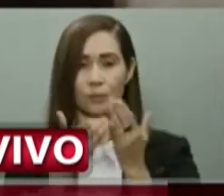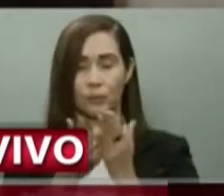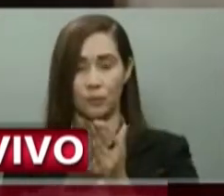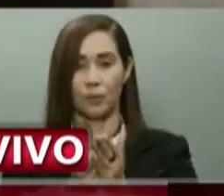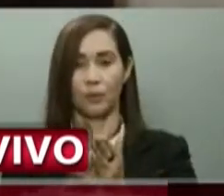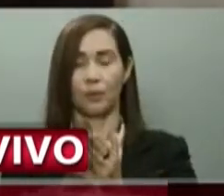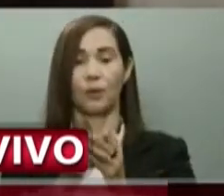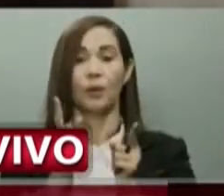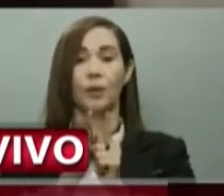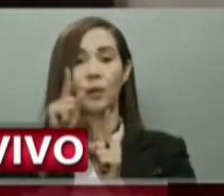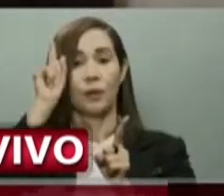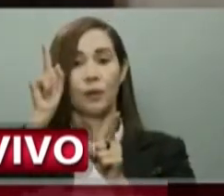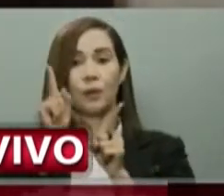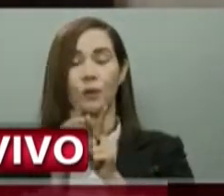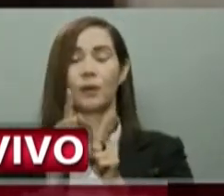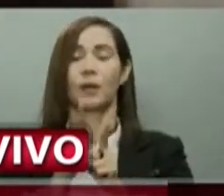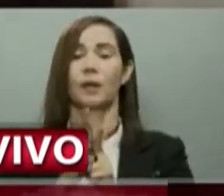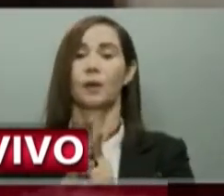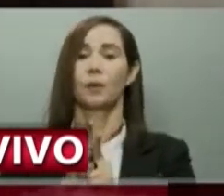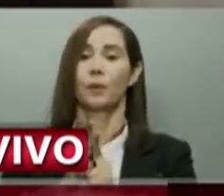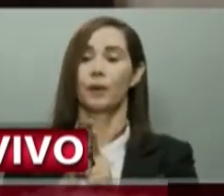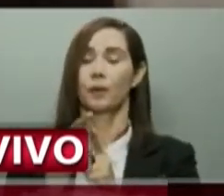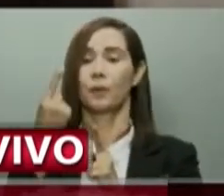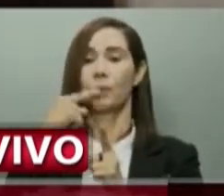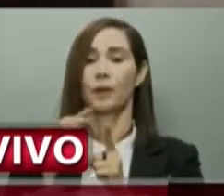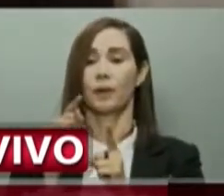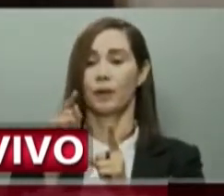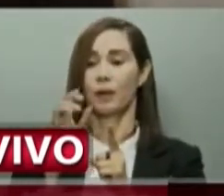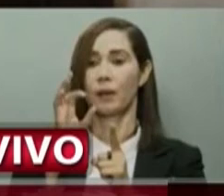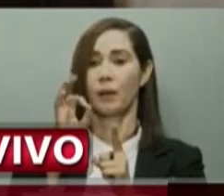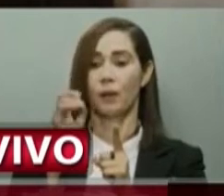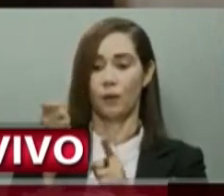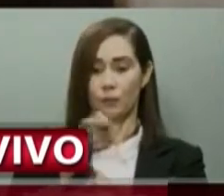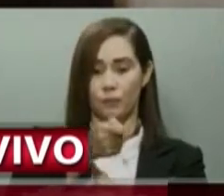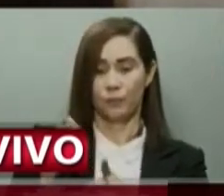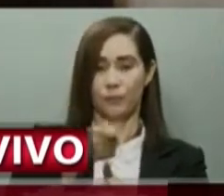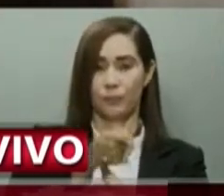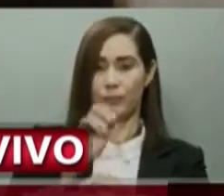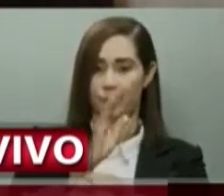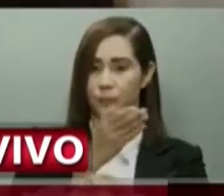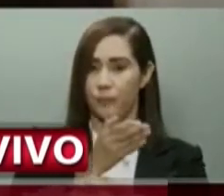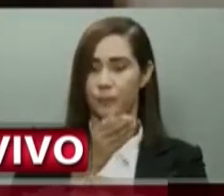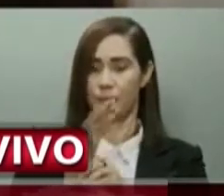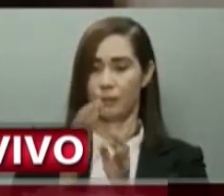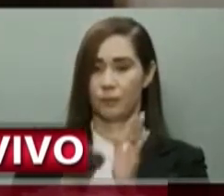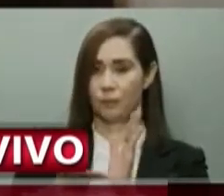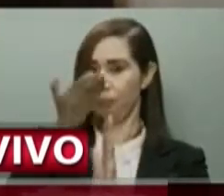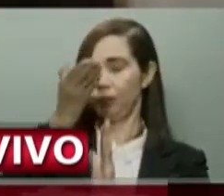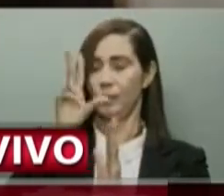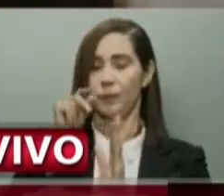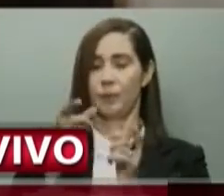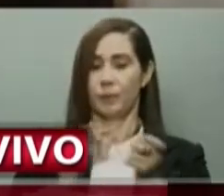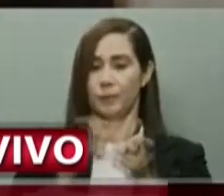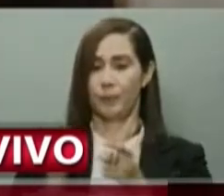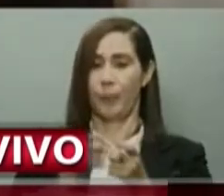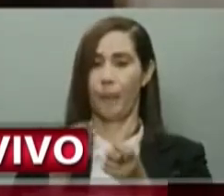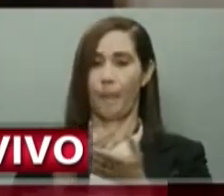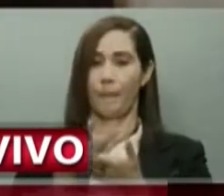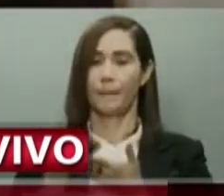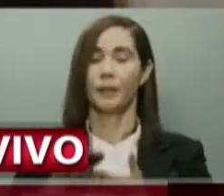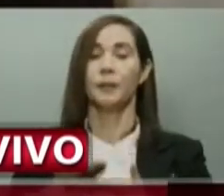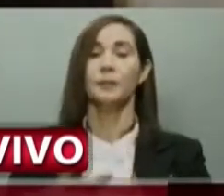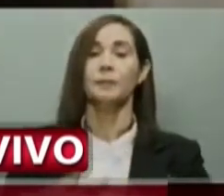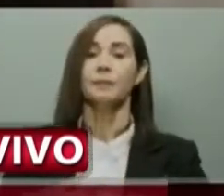el acuerdo, como mencionamos, que hemos llegado para que no aumenten los fertilizantes. Recuérdate que esos fertilizantes que se utilizan